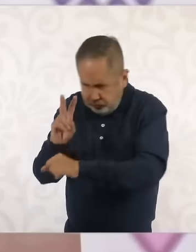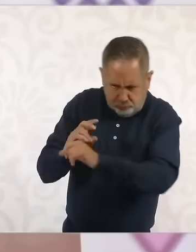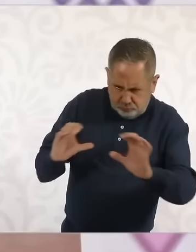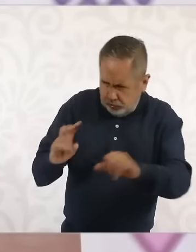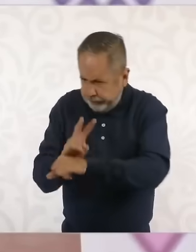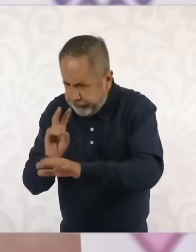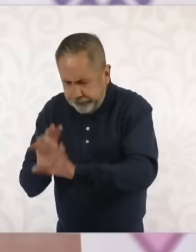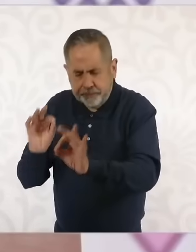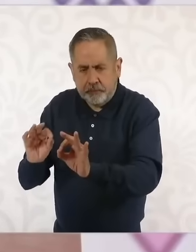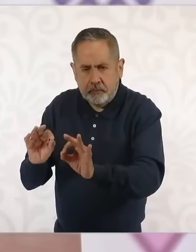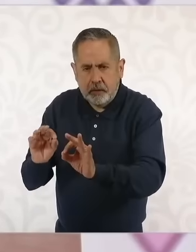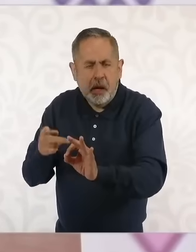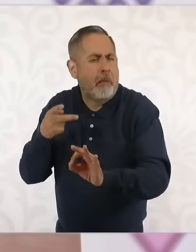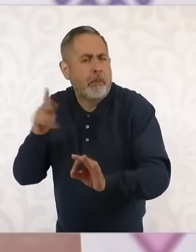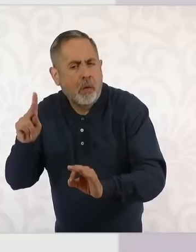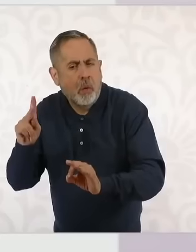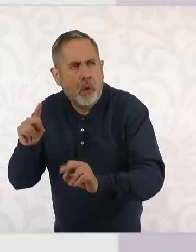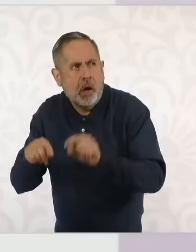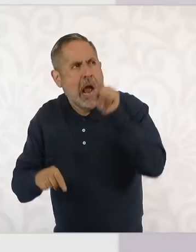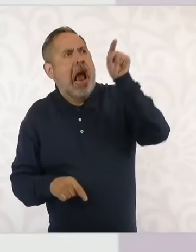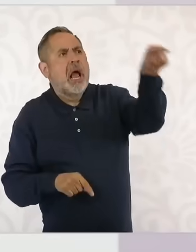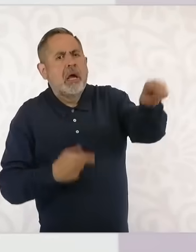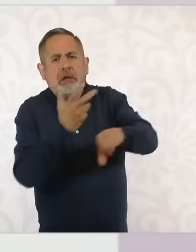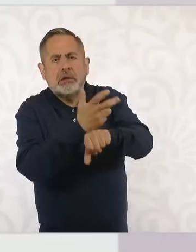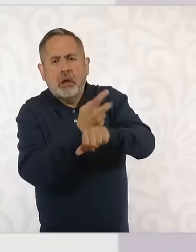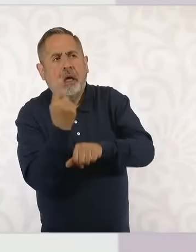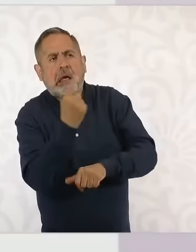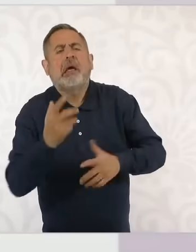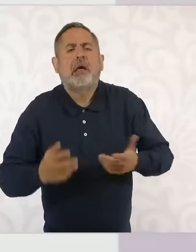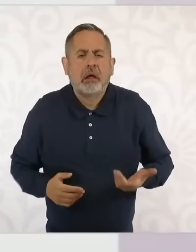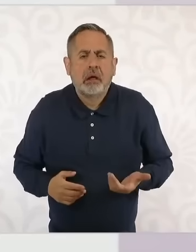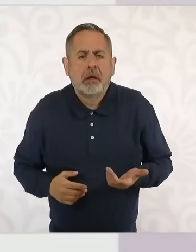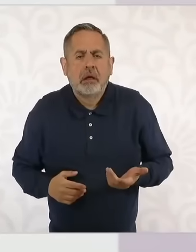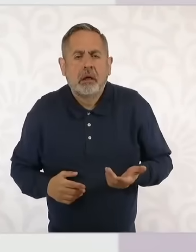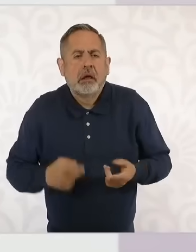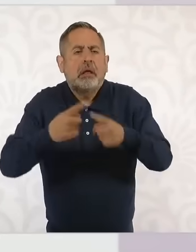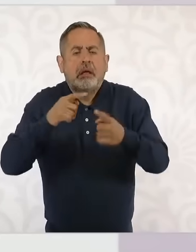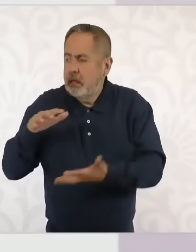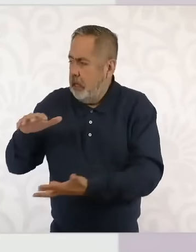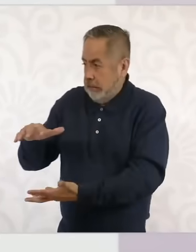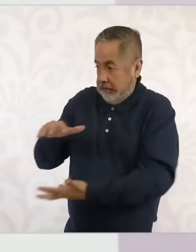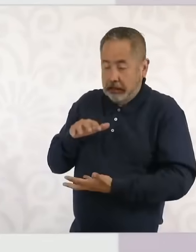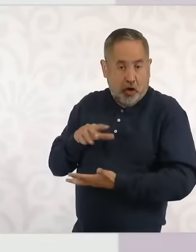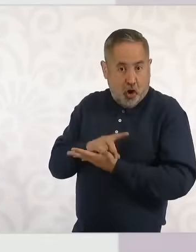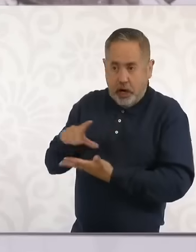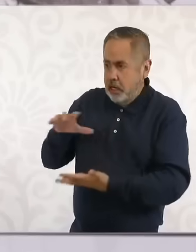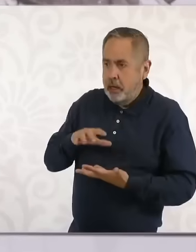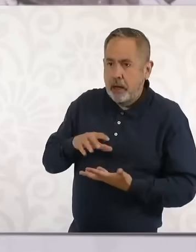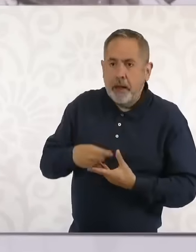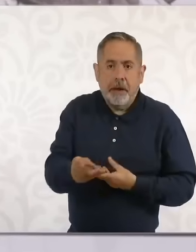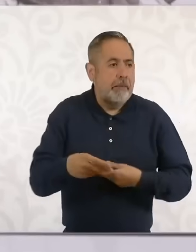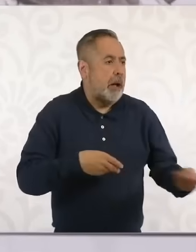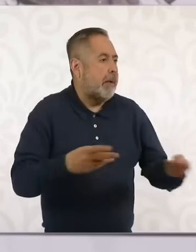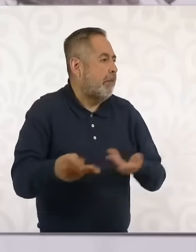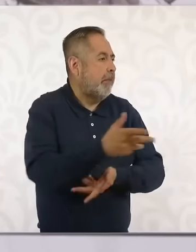Pero ¿qué pasa en su territorio? Ya cuando llega allá, ¿quién distribuye esa droga? ¿Dónde queda